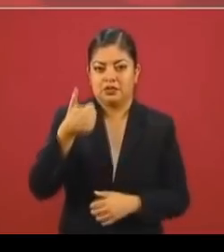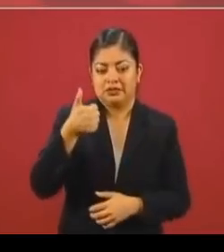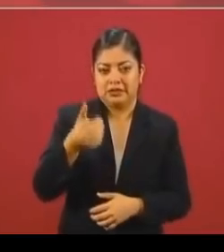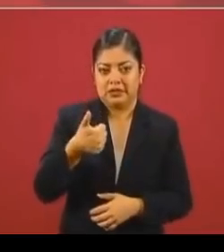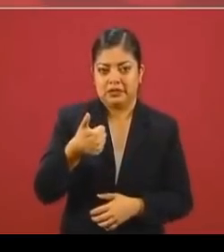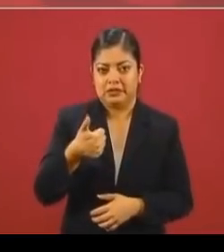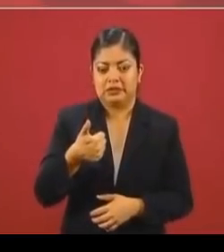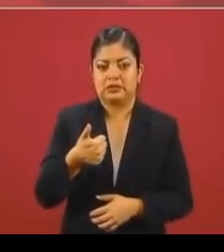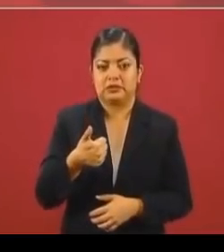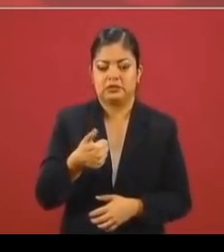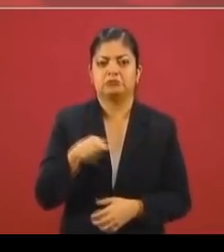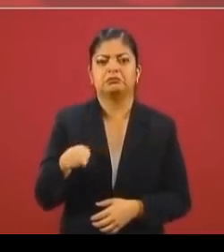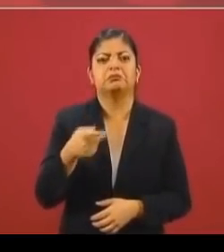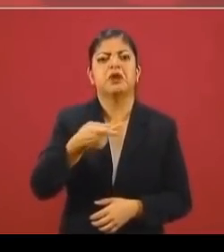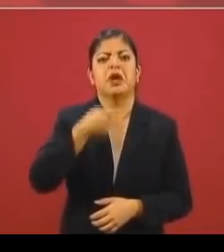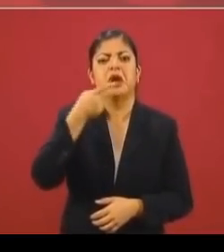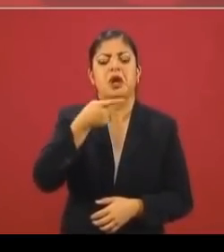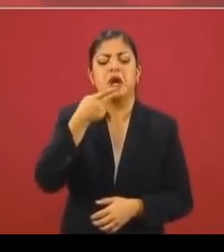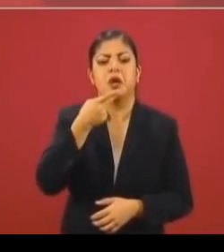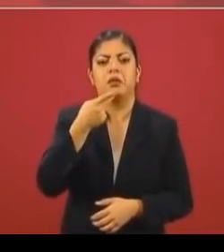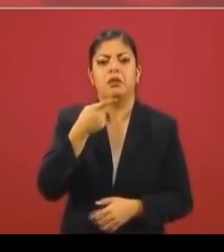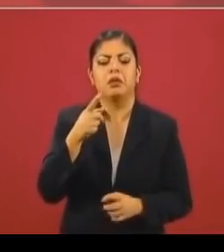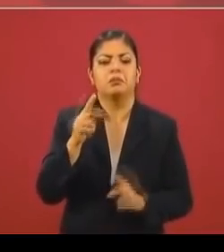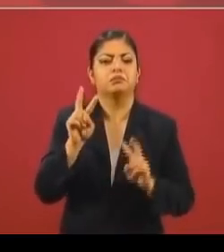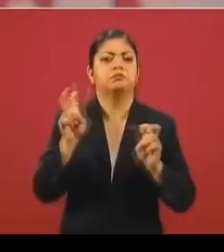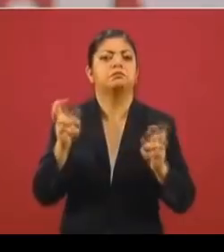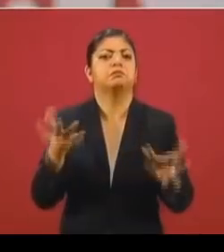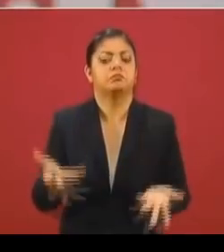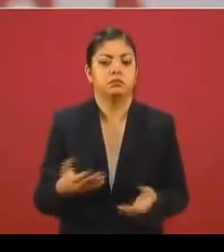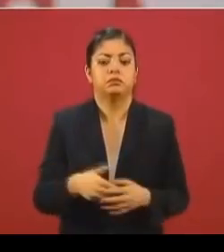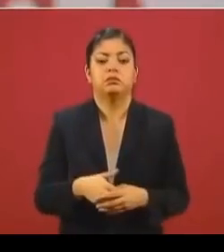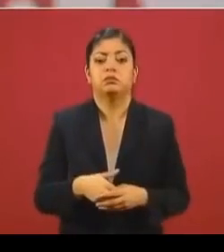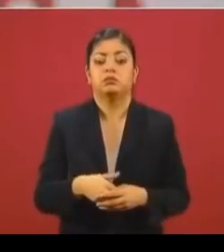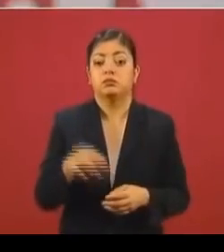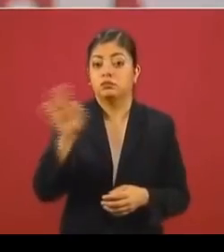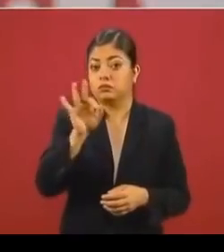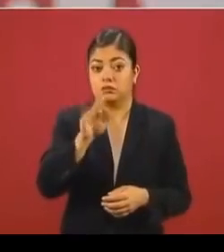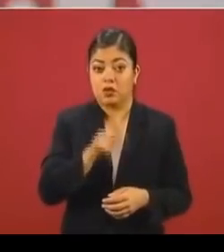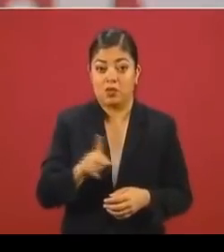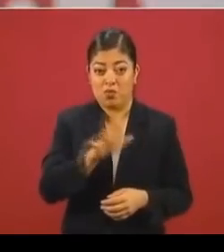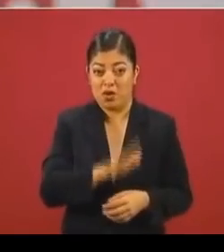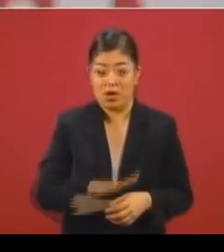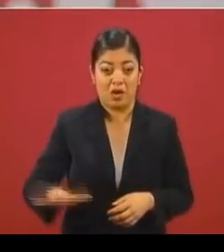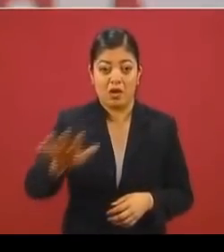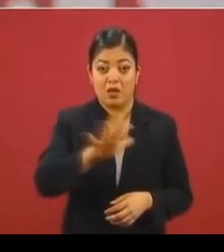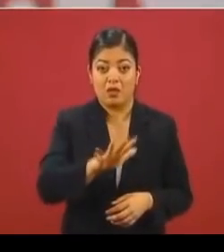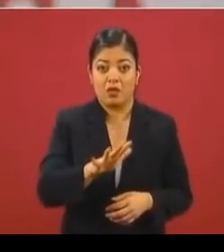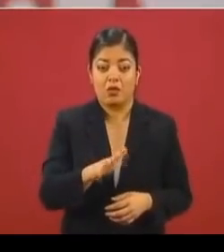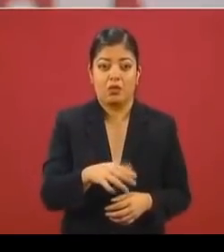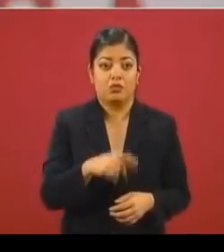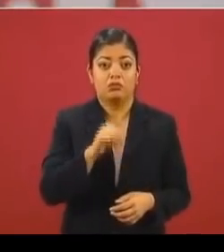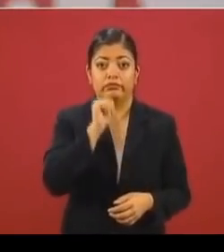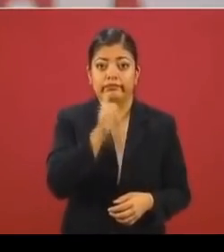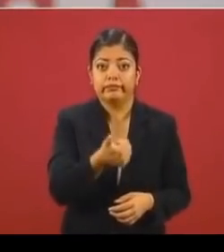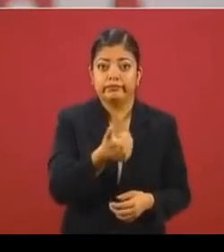1906, donde habla de que si el pueblo no tiene ni siquiera para lo indispensable, no